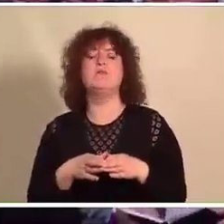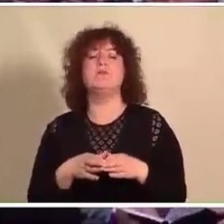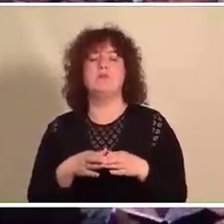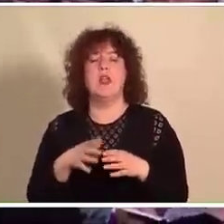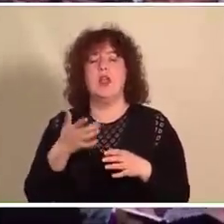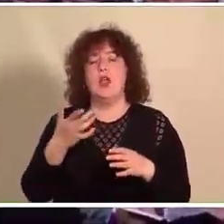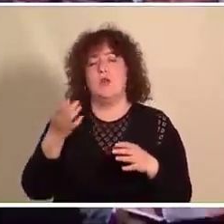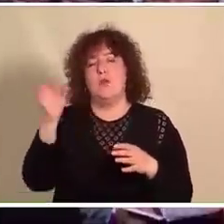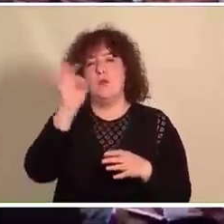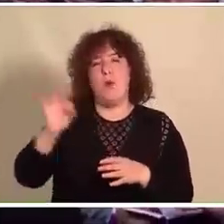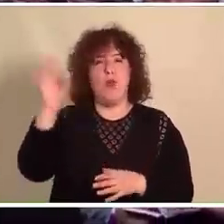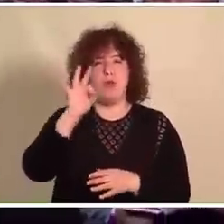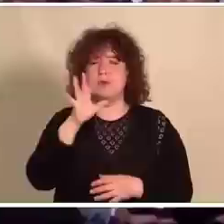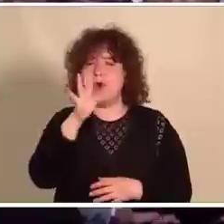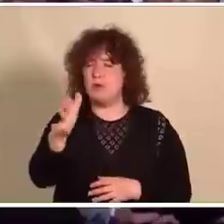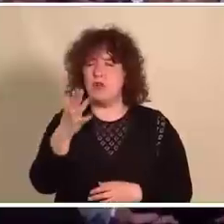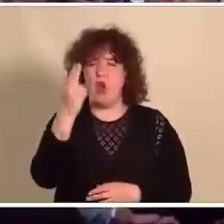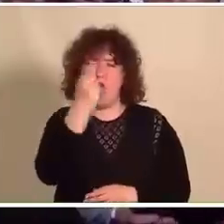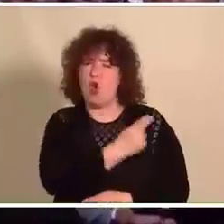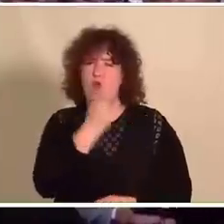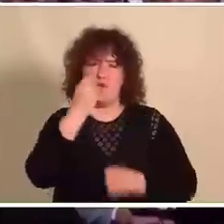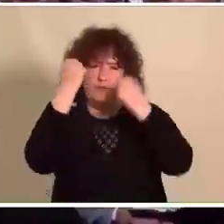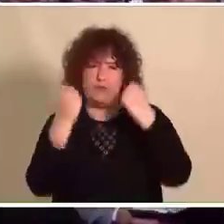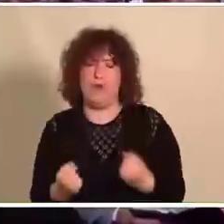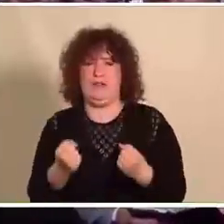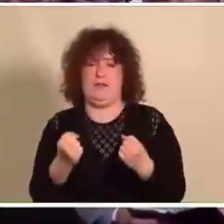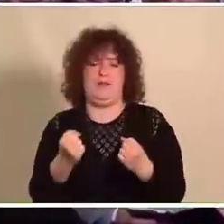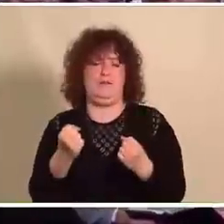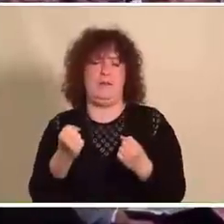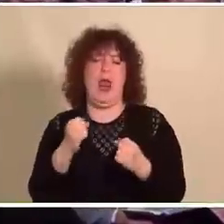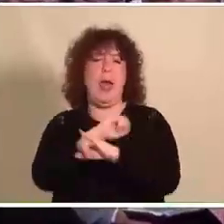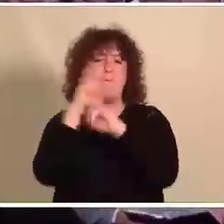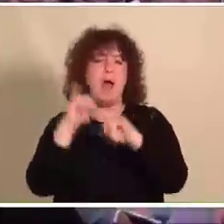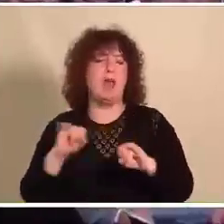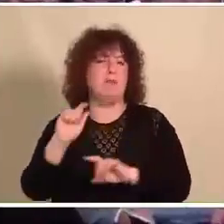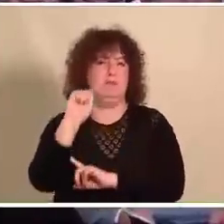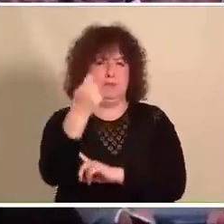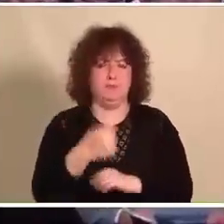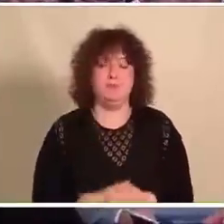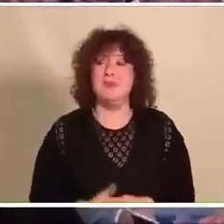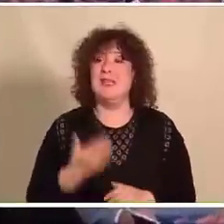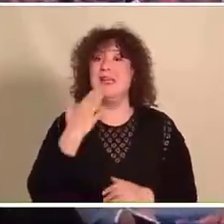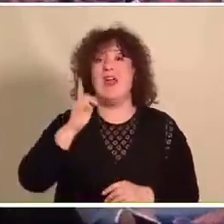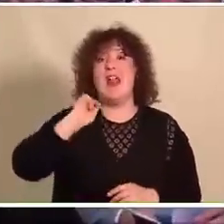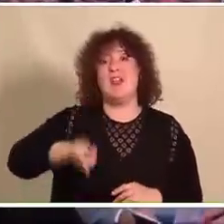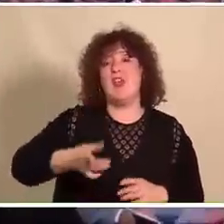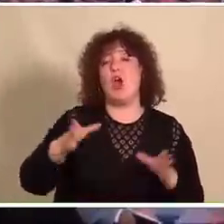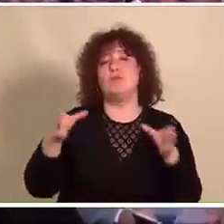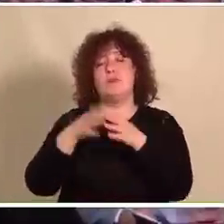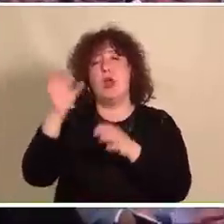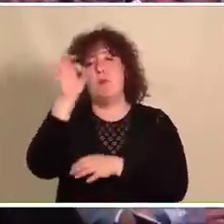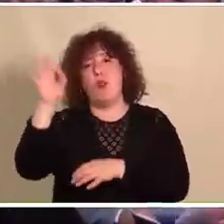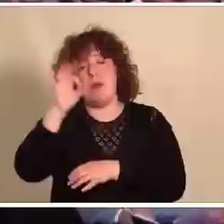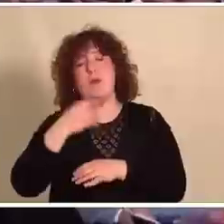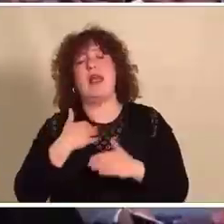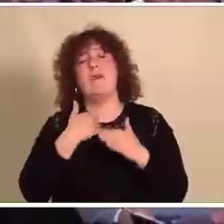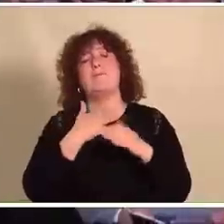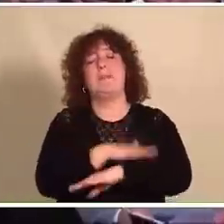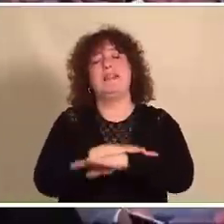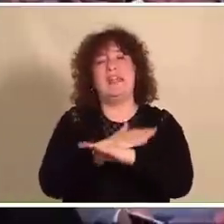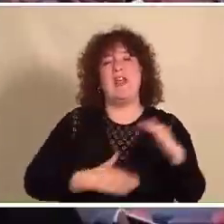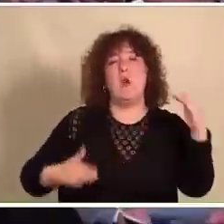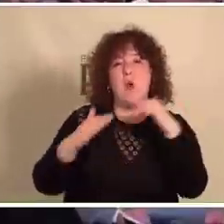la paz y Quiero agradecer también su presencia hoy aquí a los miembros de la dirección de podemos a la ministra de igualdad Irene Montero